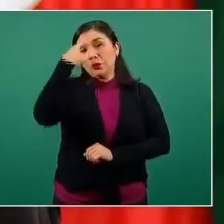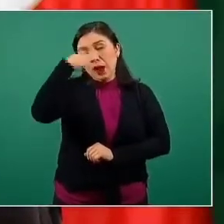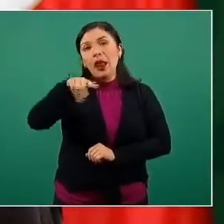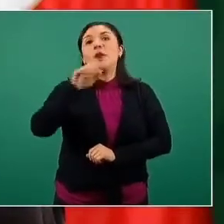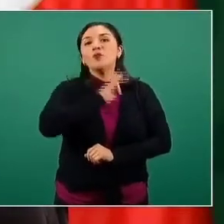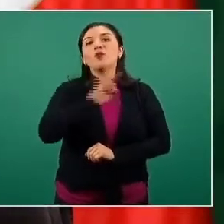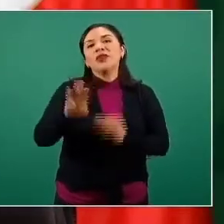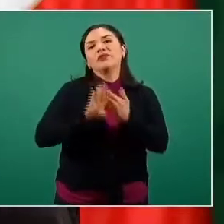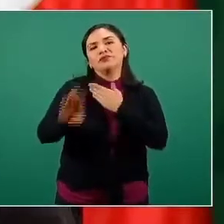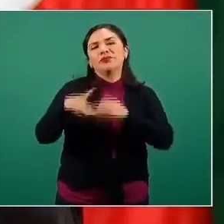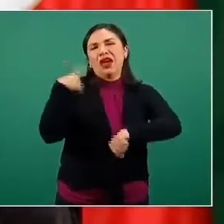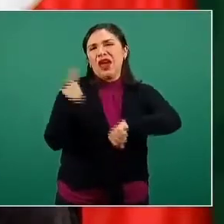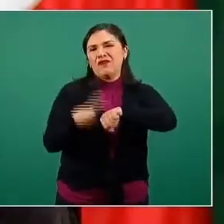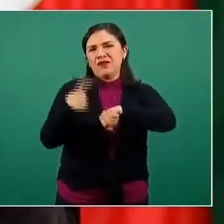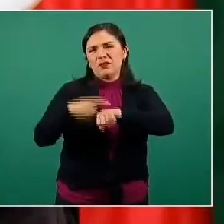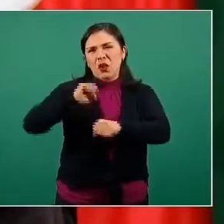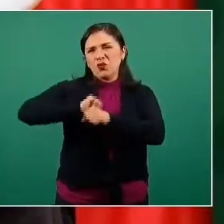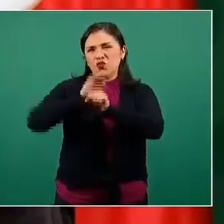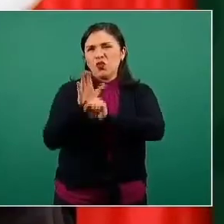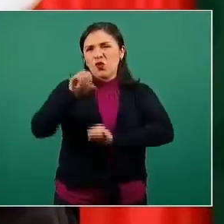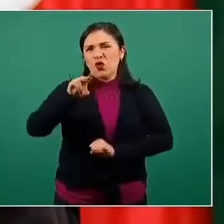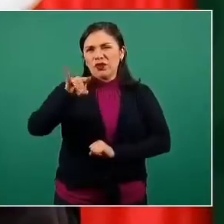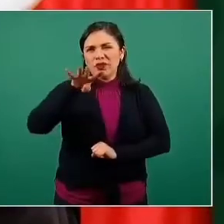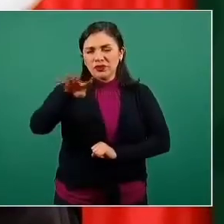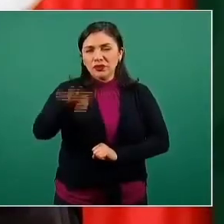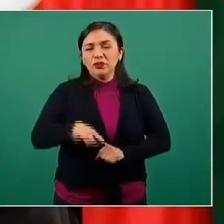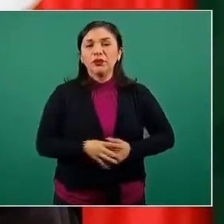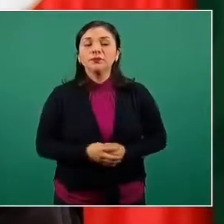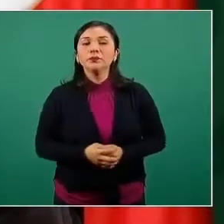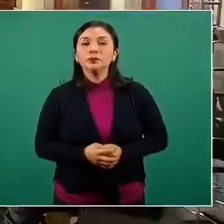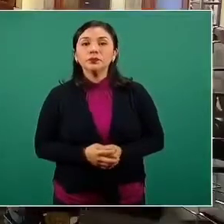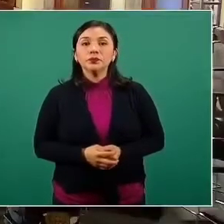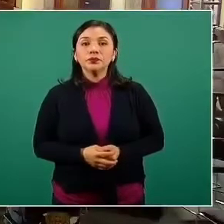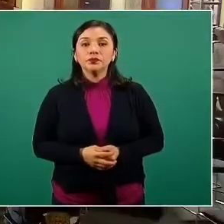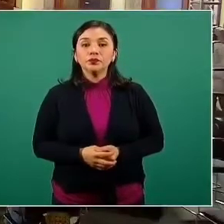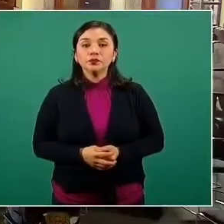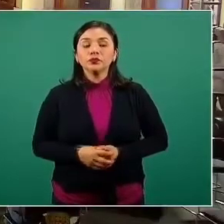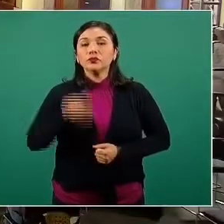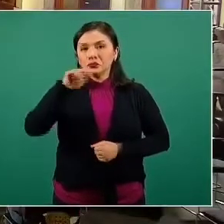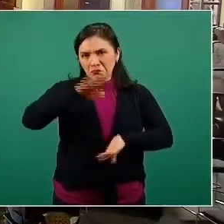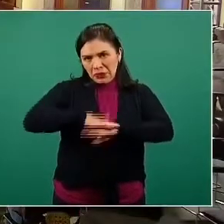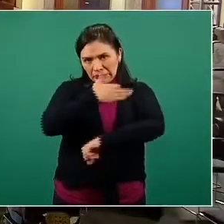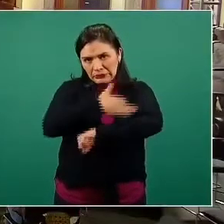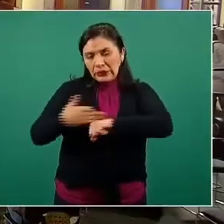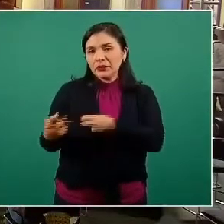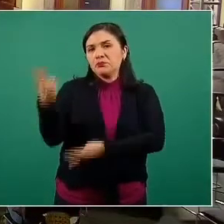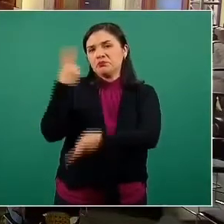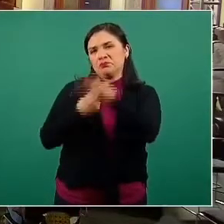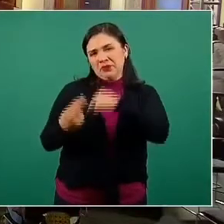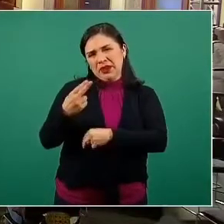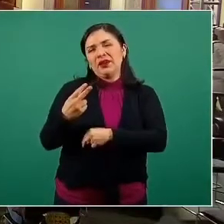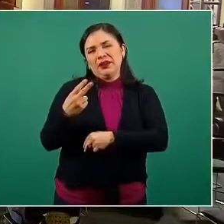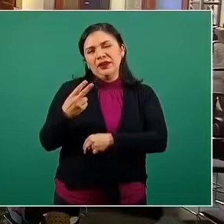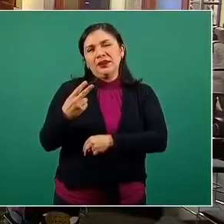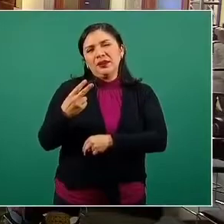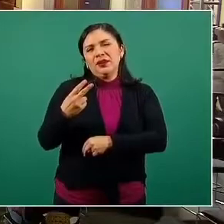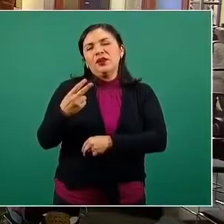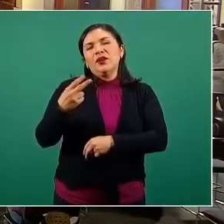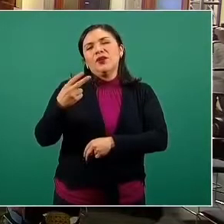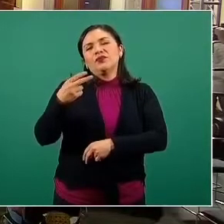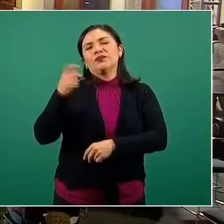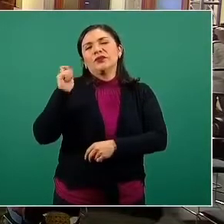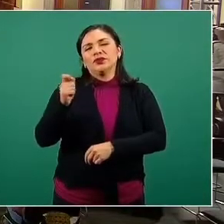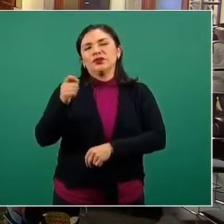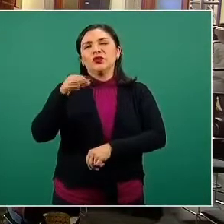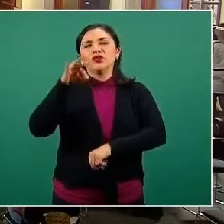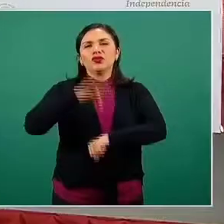prevenir la enfermedad de COVID-19. En unos momentos más, de seguro nos estará ya acompañando